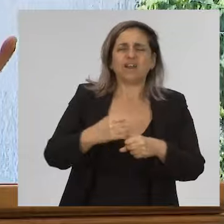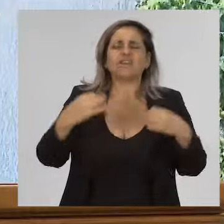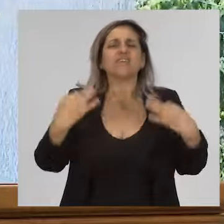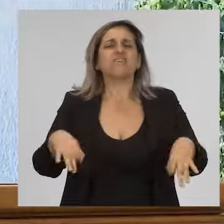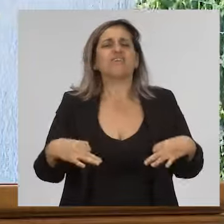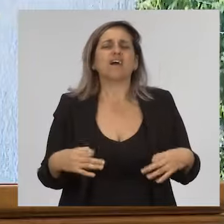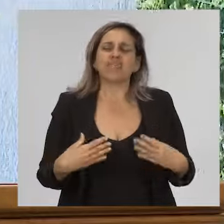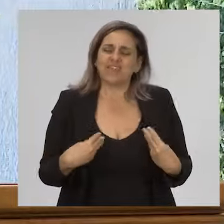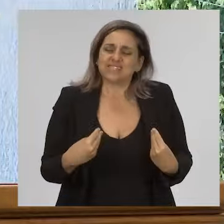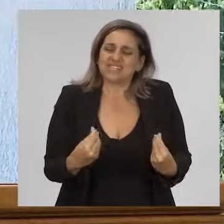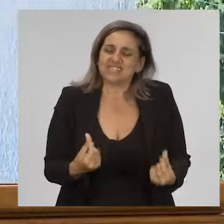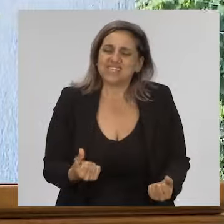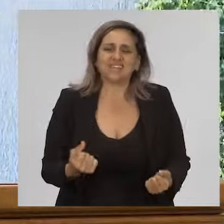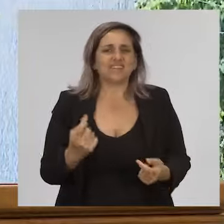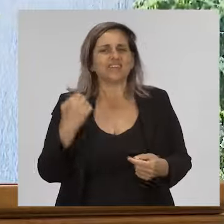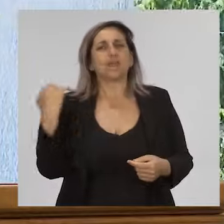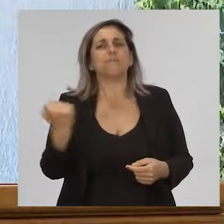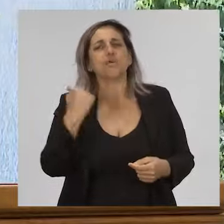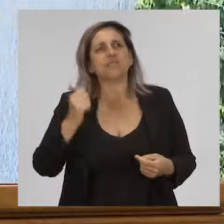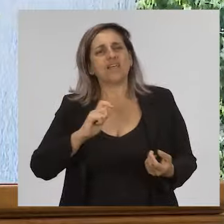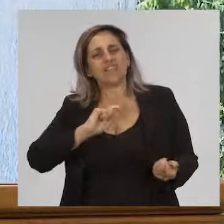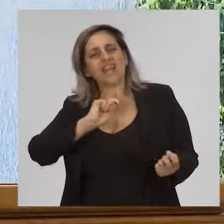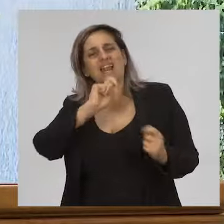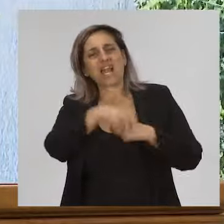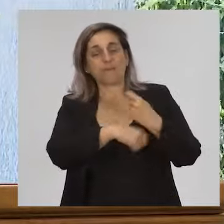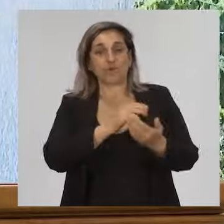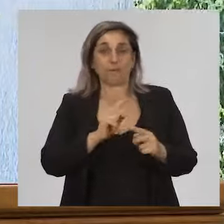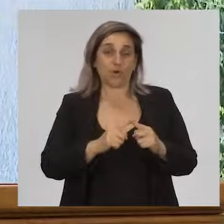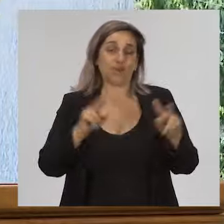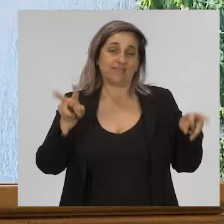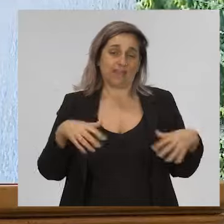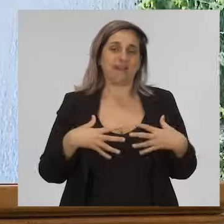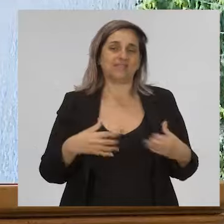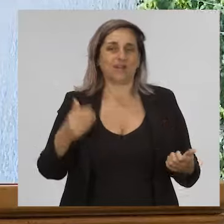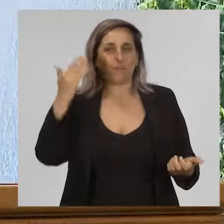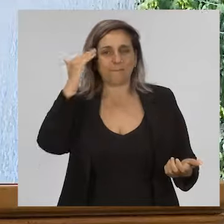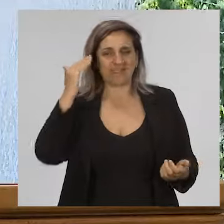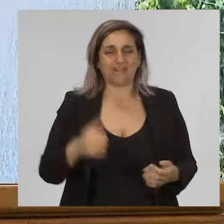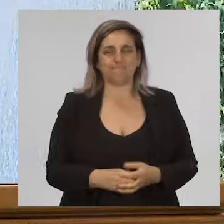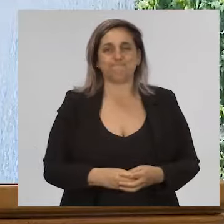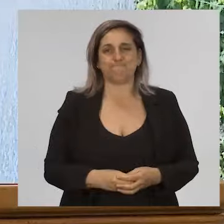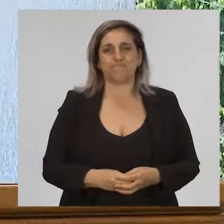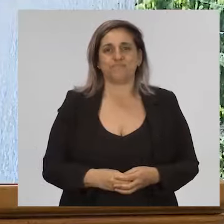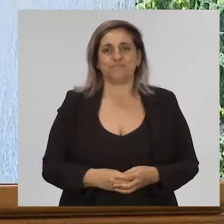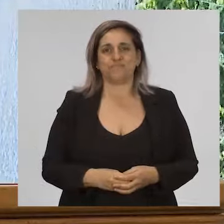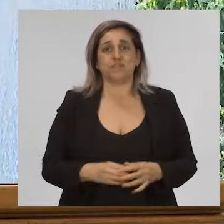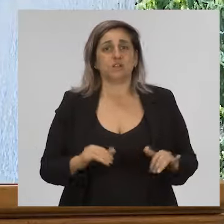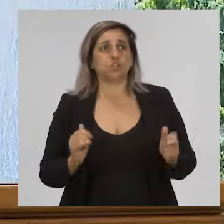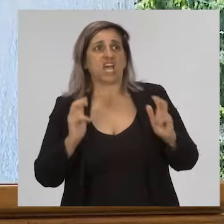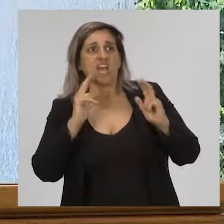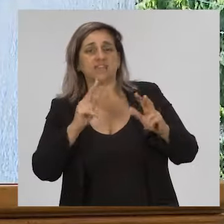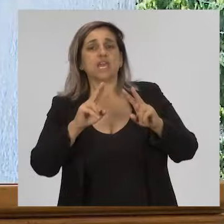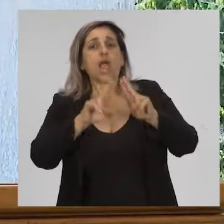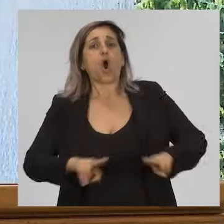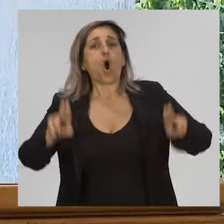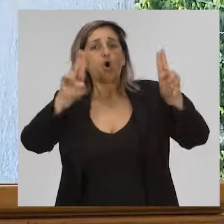realmente se sienten actores del cambio por fuera de uno. A mí me tocó hablar un par de